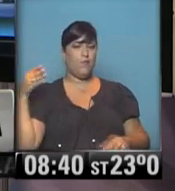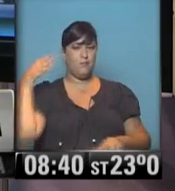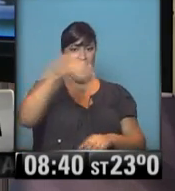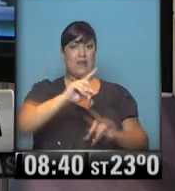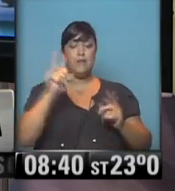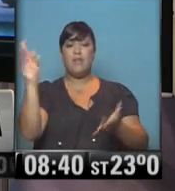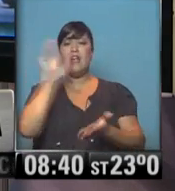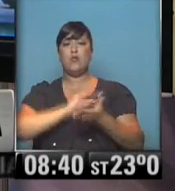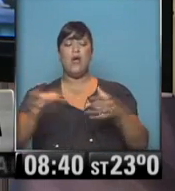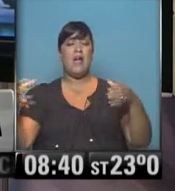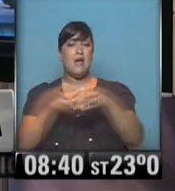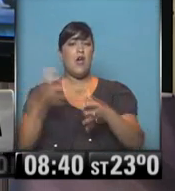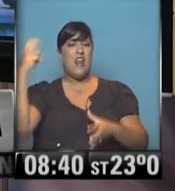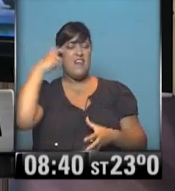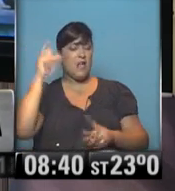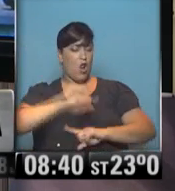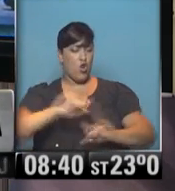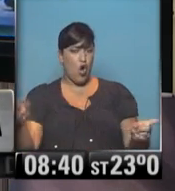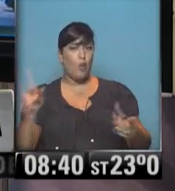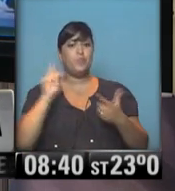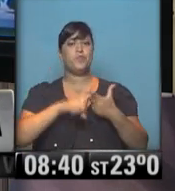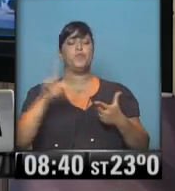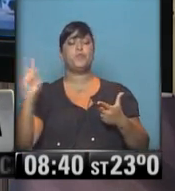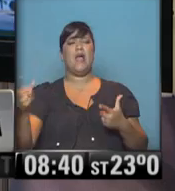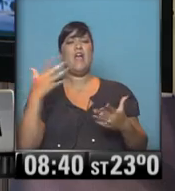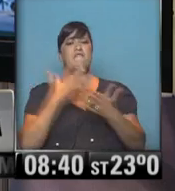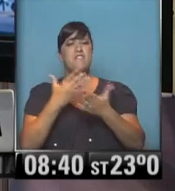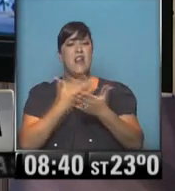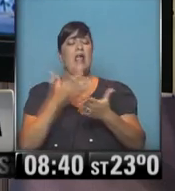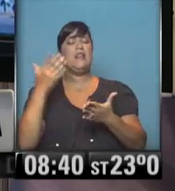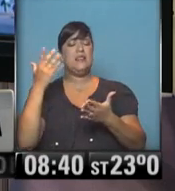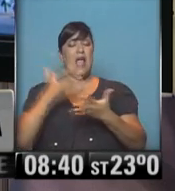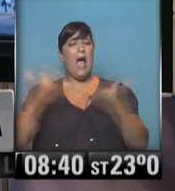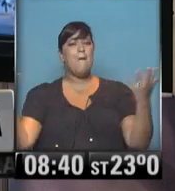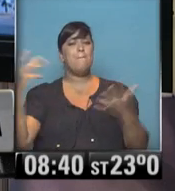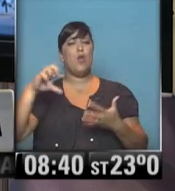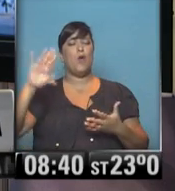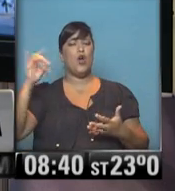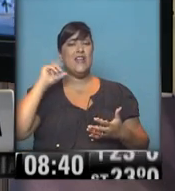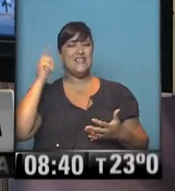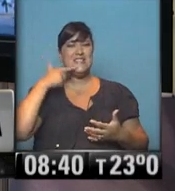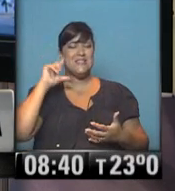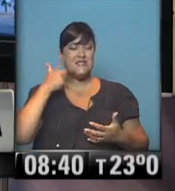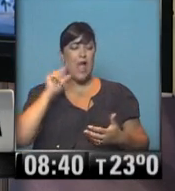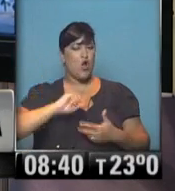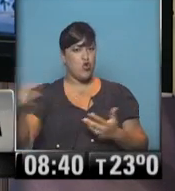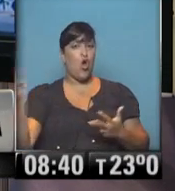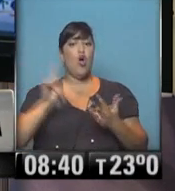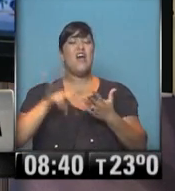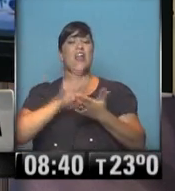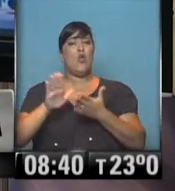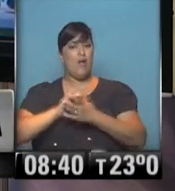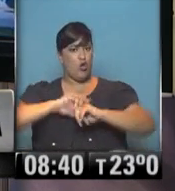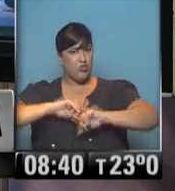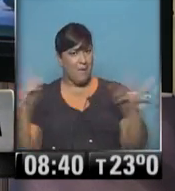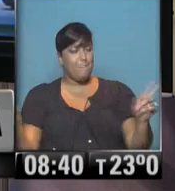los diputados de la unión cívica radical no van a estar los diputados del frente amplio progresista no van a estar los diputados del frente renovador y veremos qué es lo